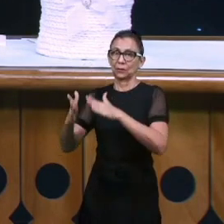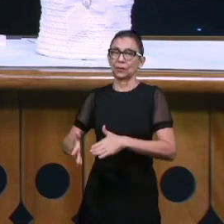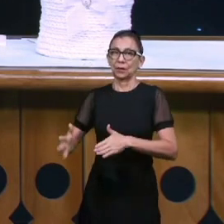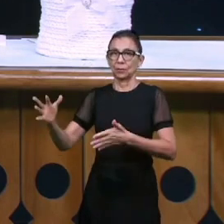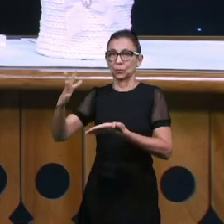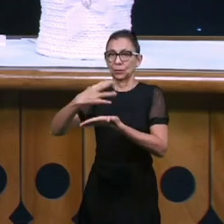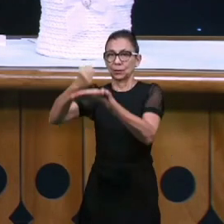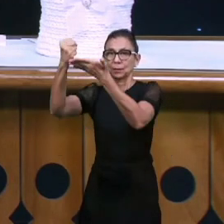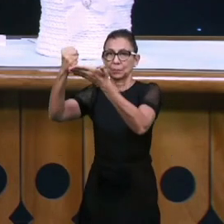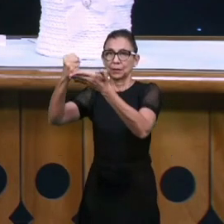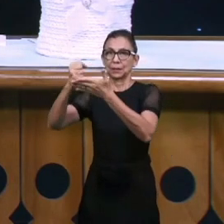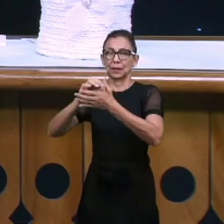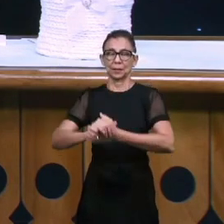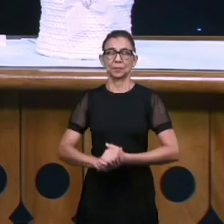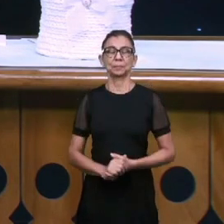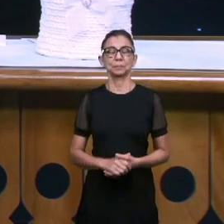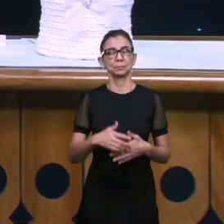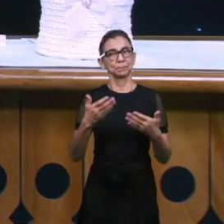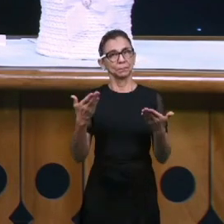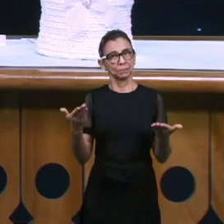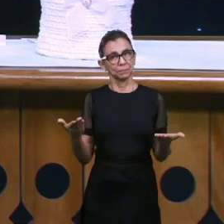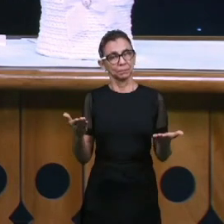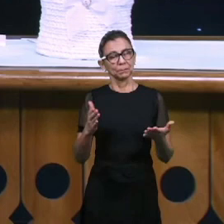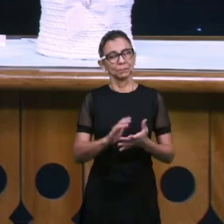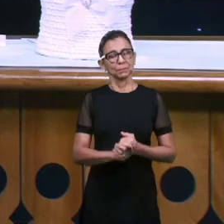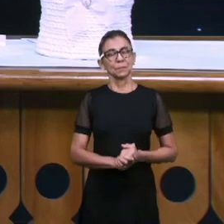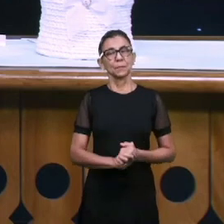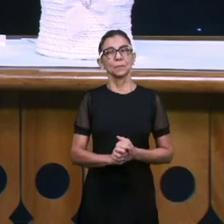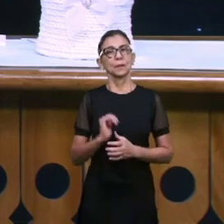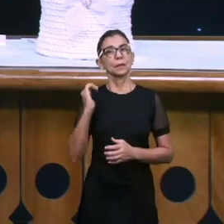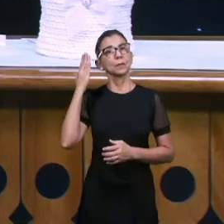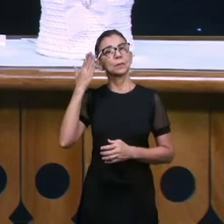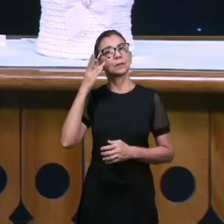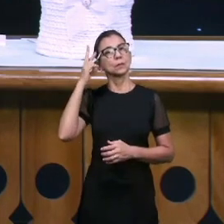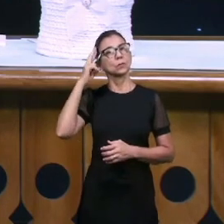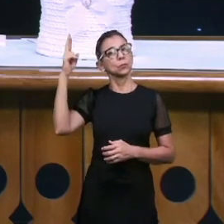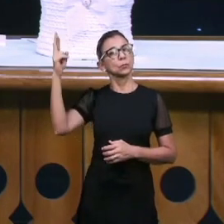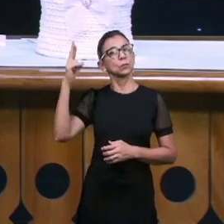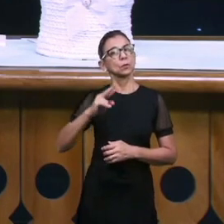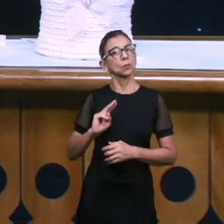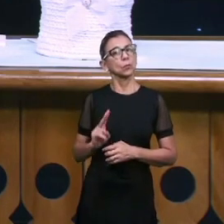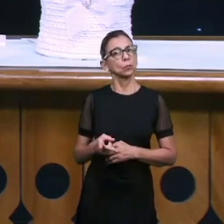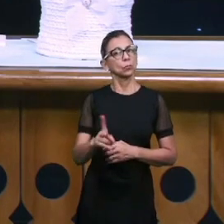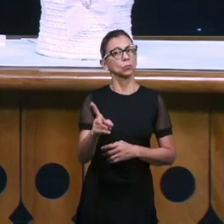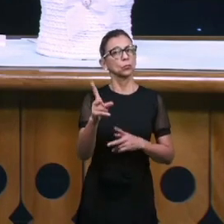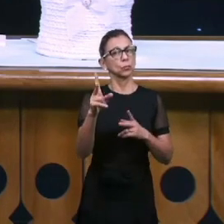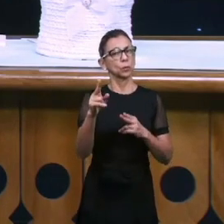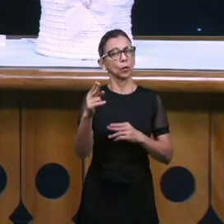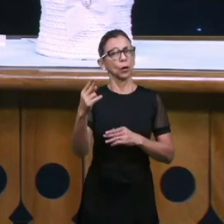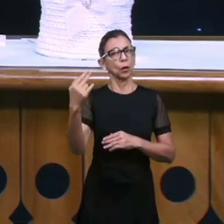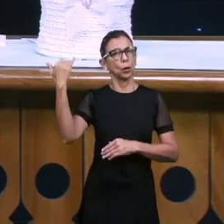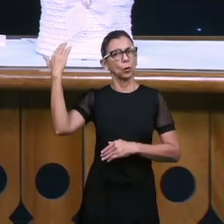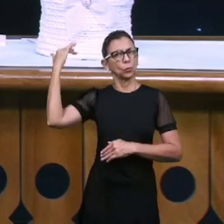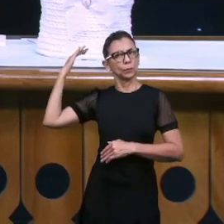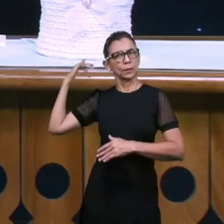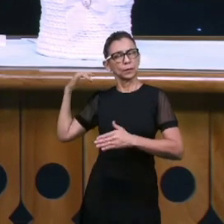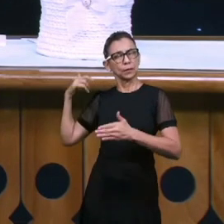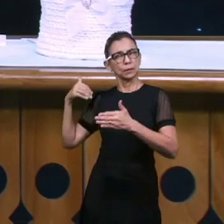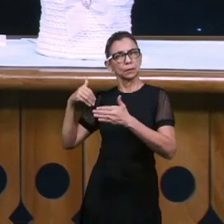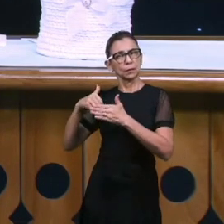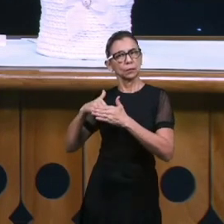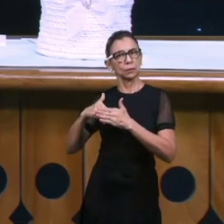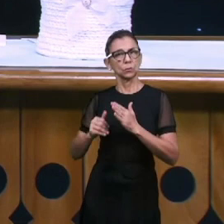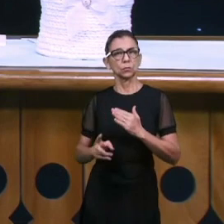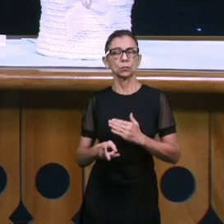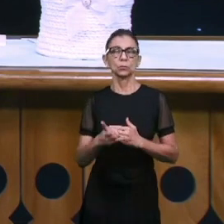aproxima. Así, mis hermanos, la palabra del Señor es la misma que fue para Moisés, es la misma para